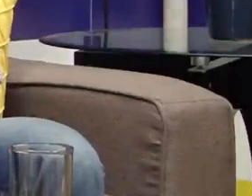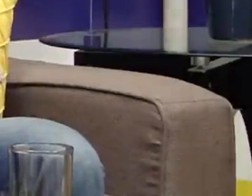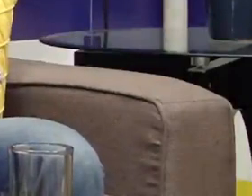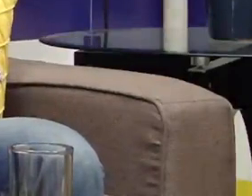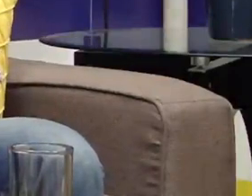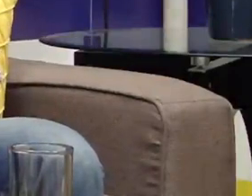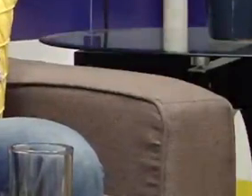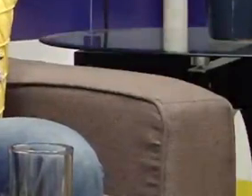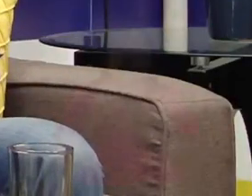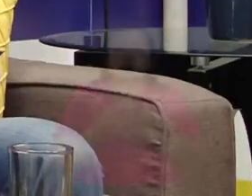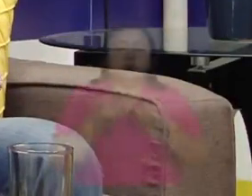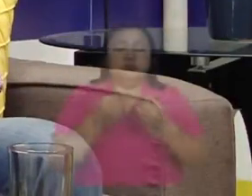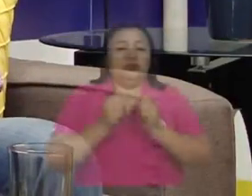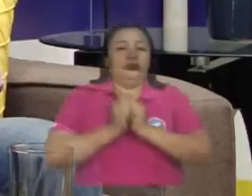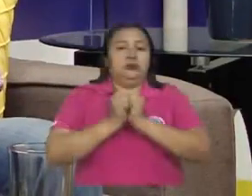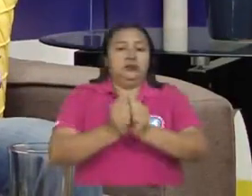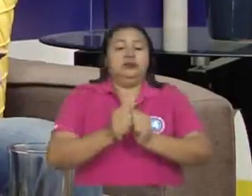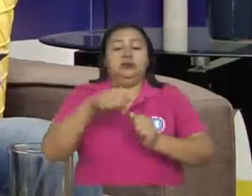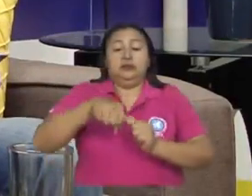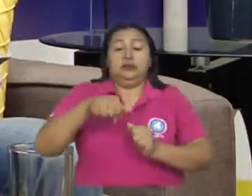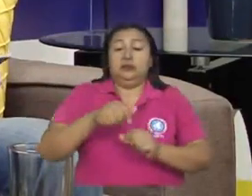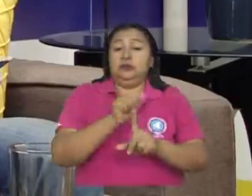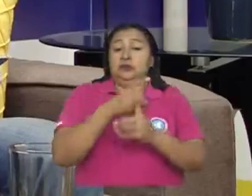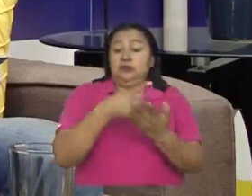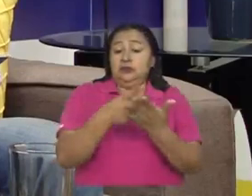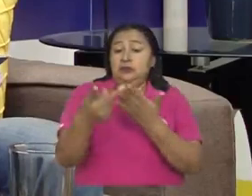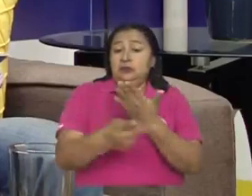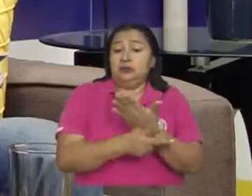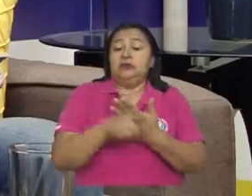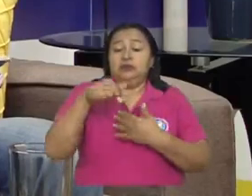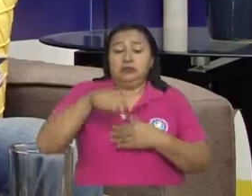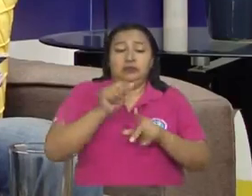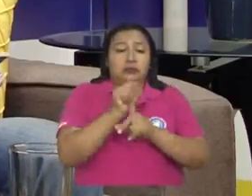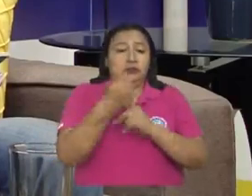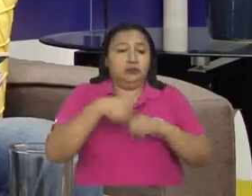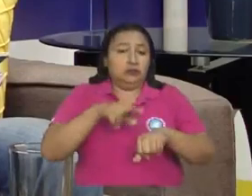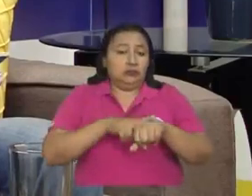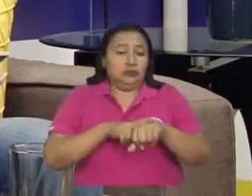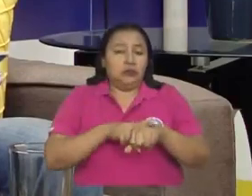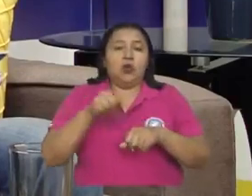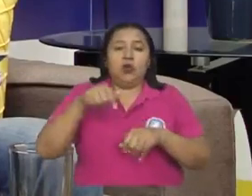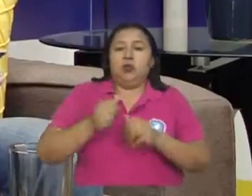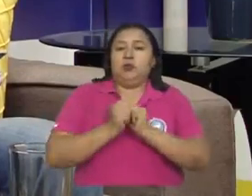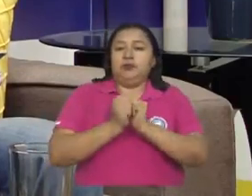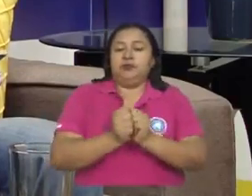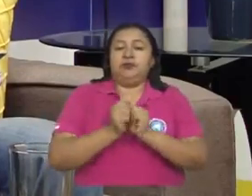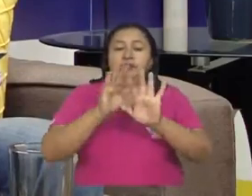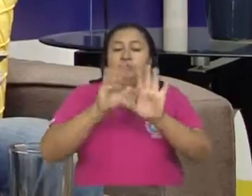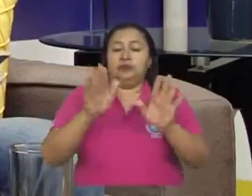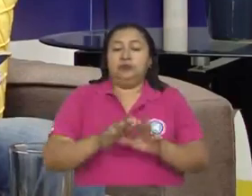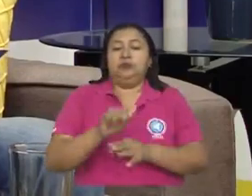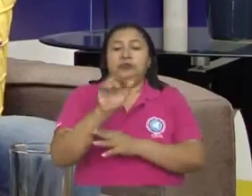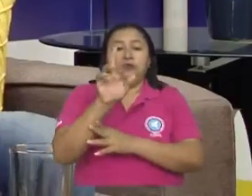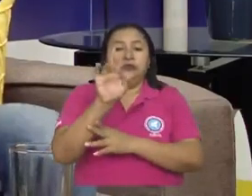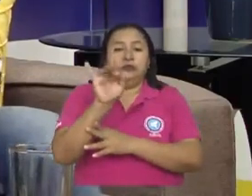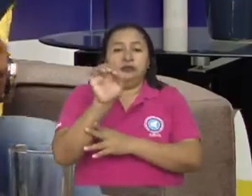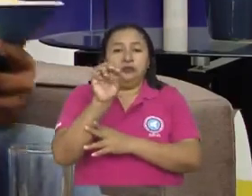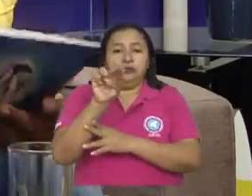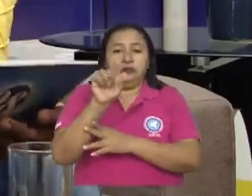Muchísimas gracias por continuar acompañándonos en su programa desde el Parlamento. Pues con nosotros se encuentra la compañera Reina Rueda, alcaldesa de Managua, y con